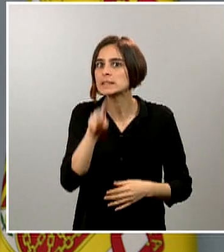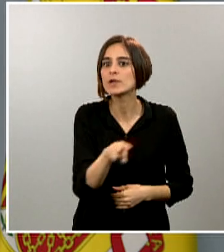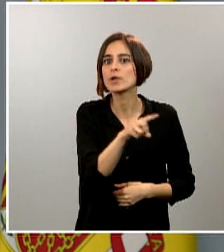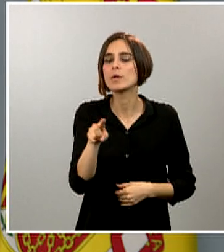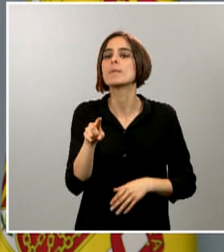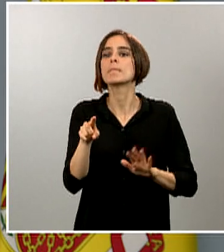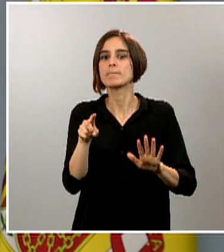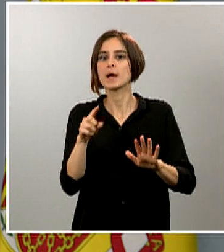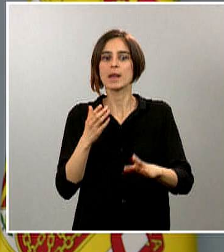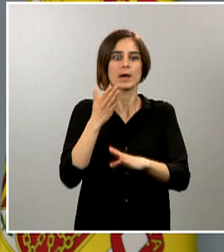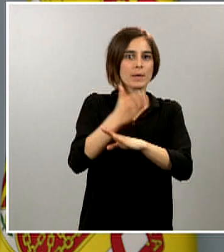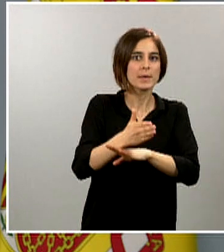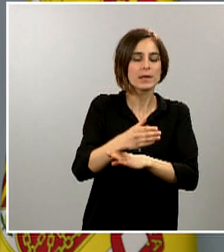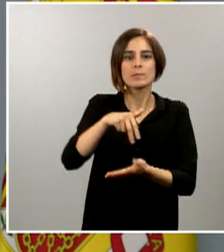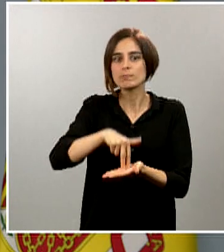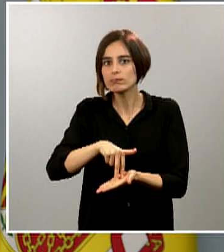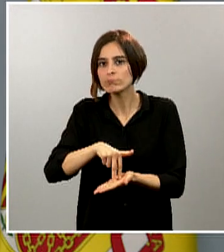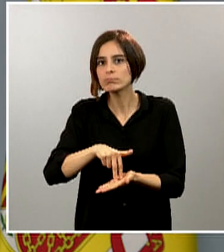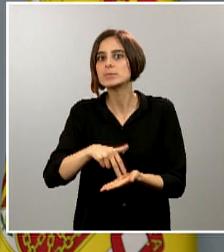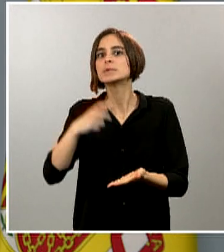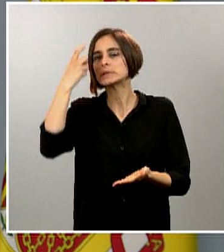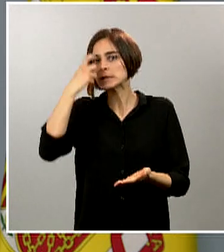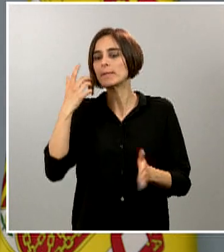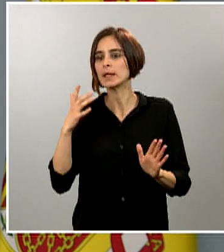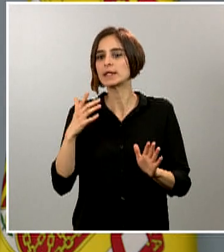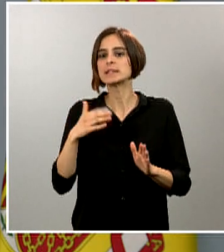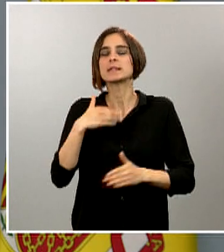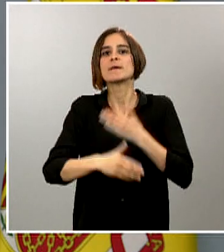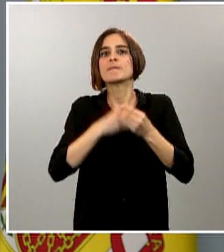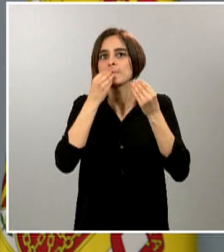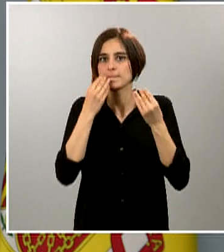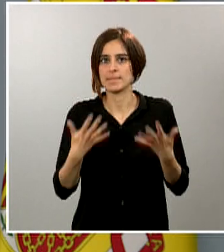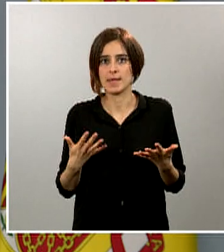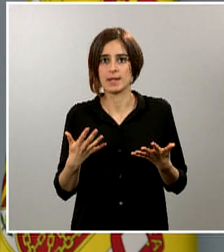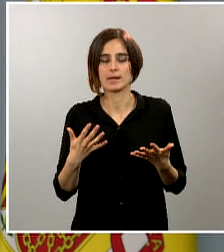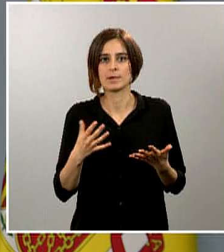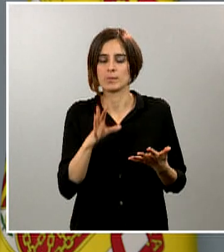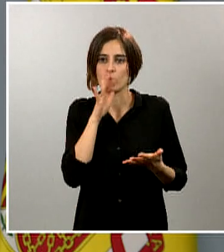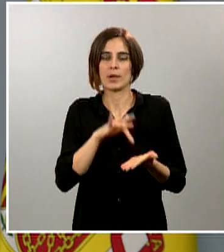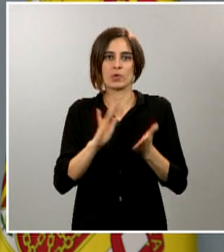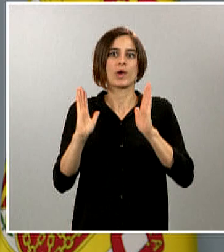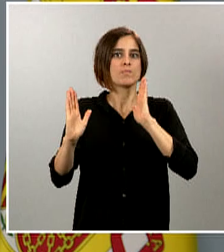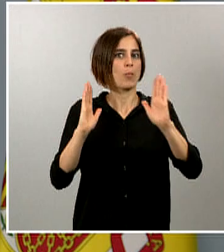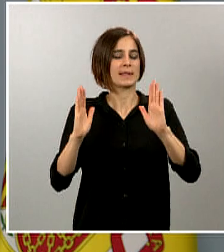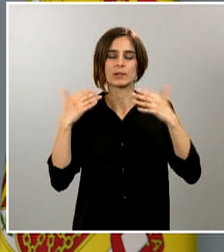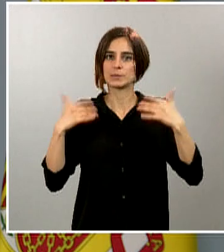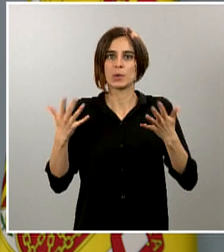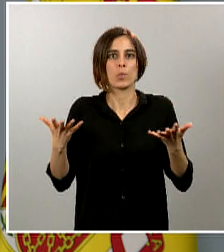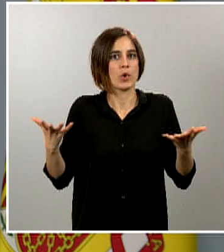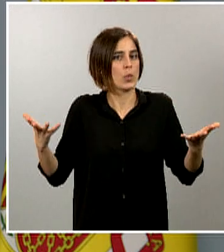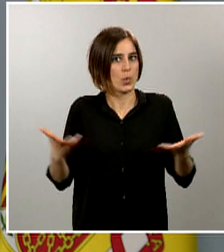asegurar que no haya ninguna disfunción en unos momentos de máxima urgencia y de